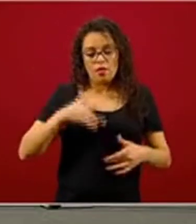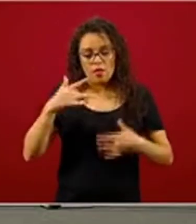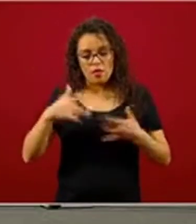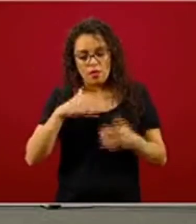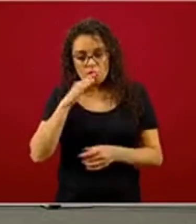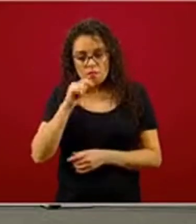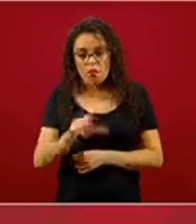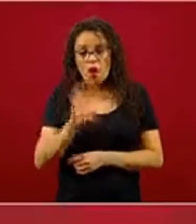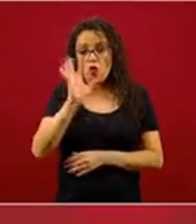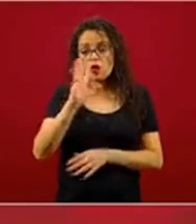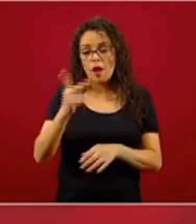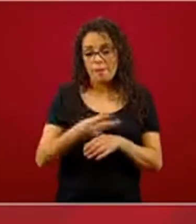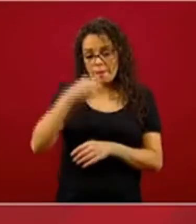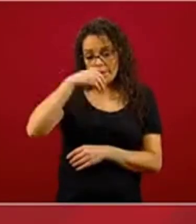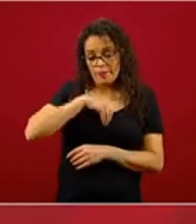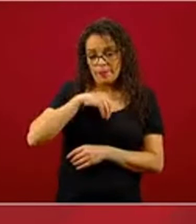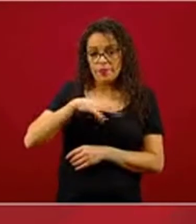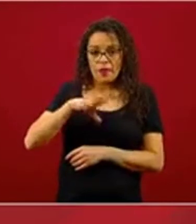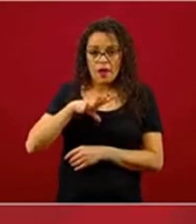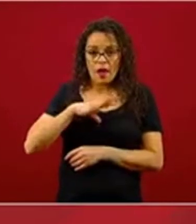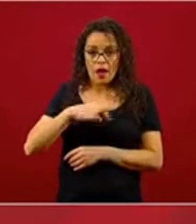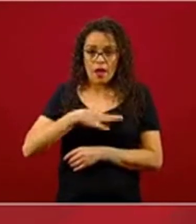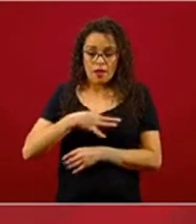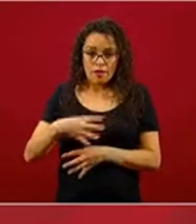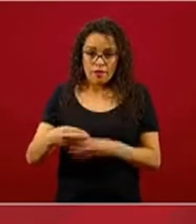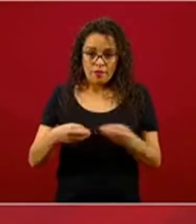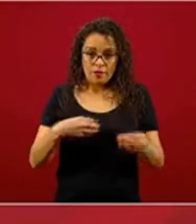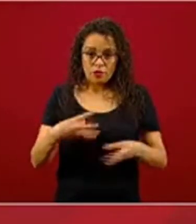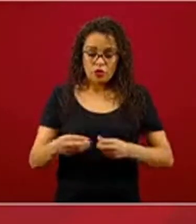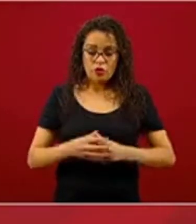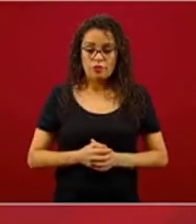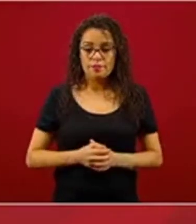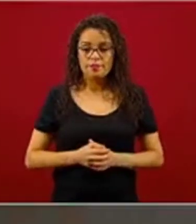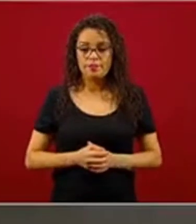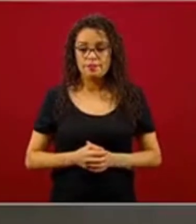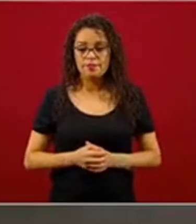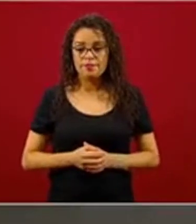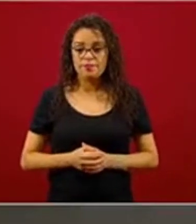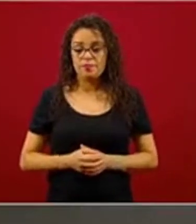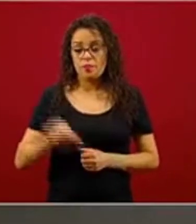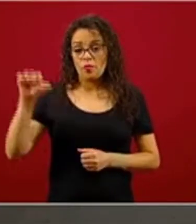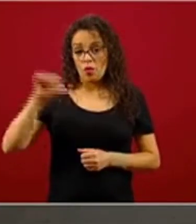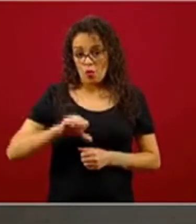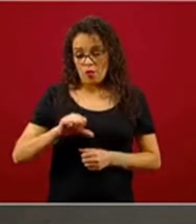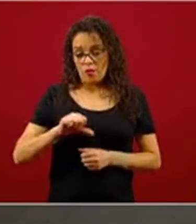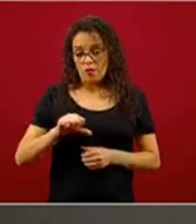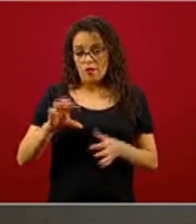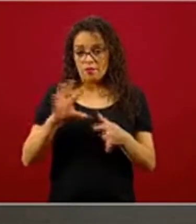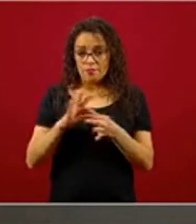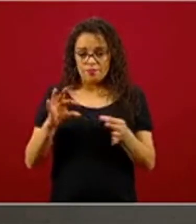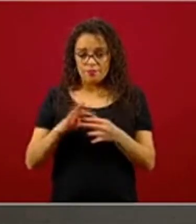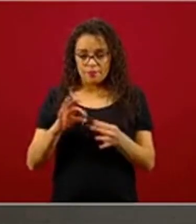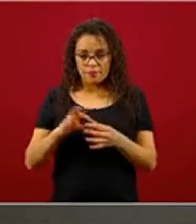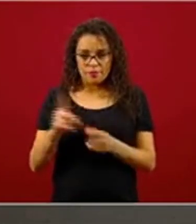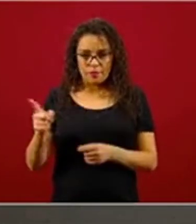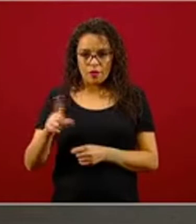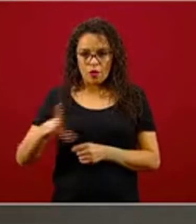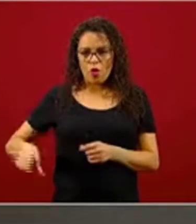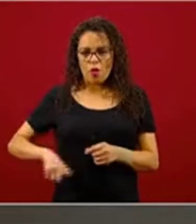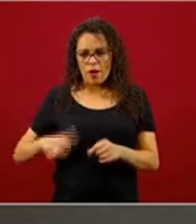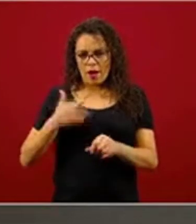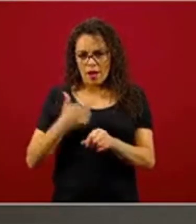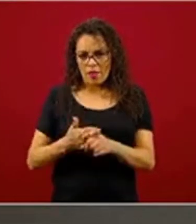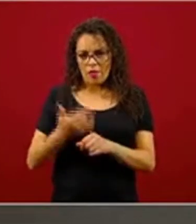La segunda es, hoy precisamente con los gobernadores y la jefa de gobierno, comentaban algo que ya han